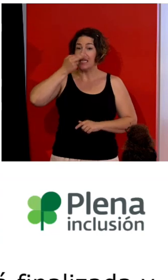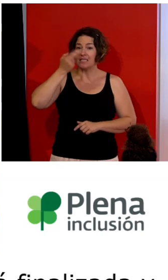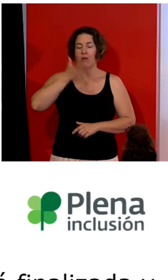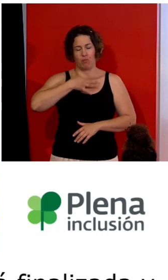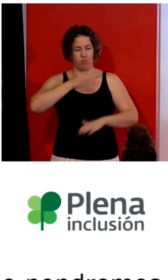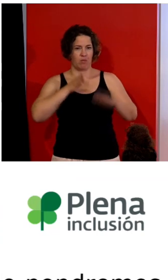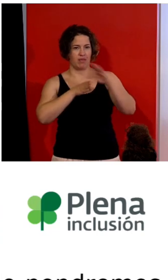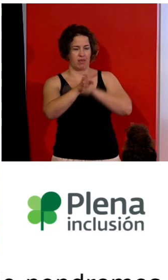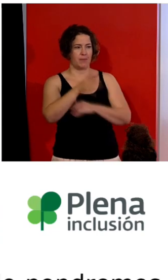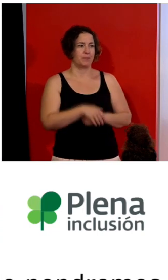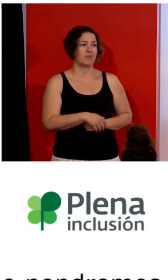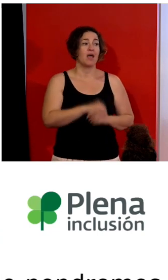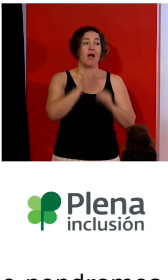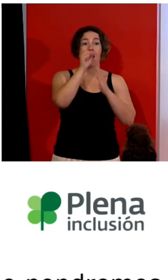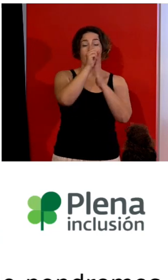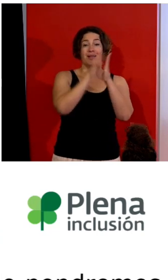esta aplicación